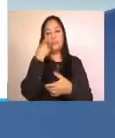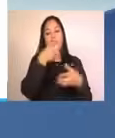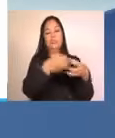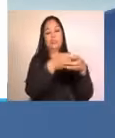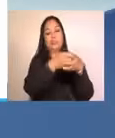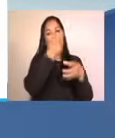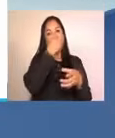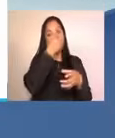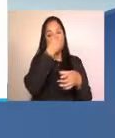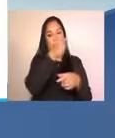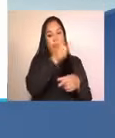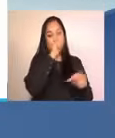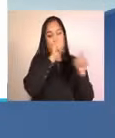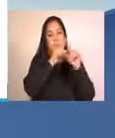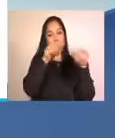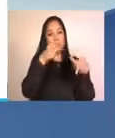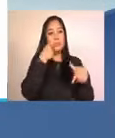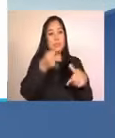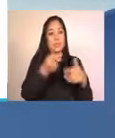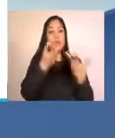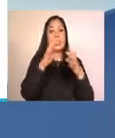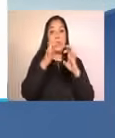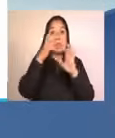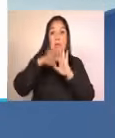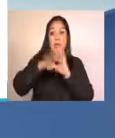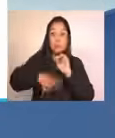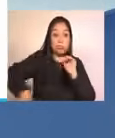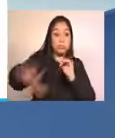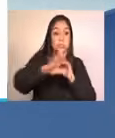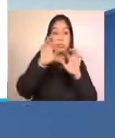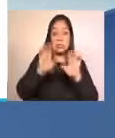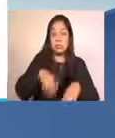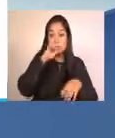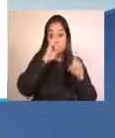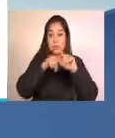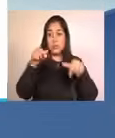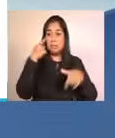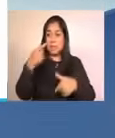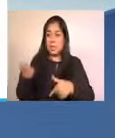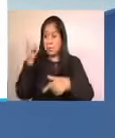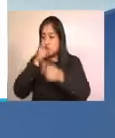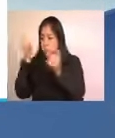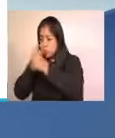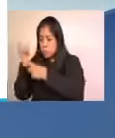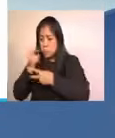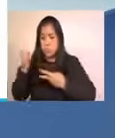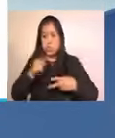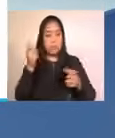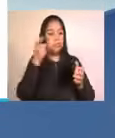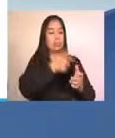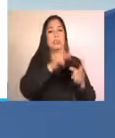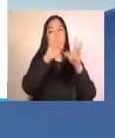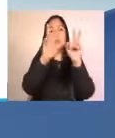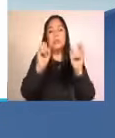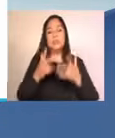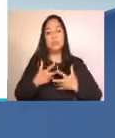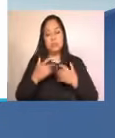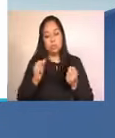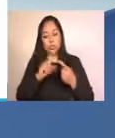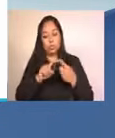corrupta en detrimento de la población en áreas tan específicas como salud,